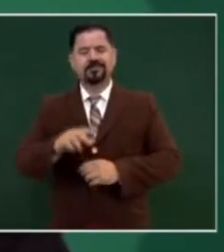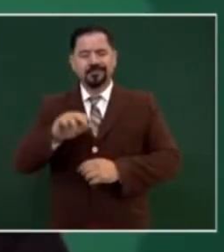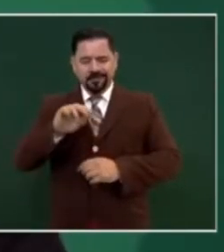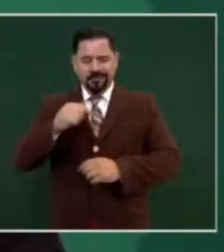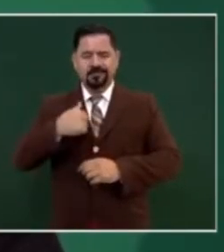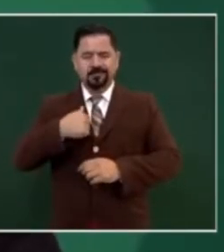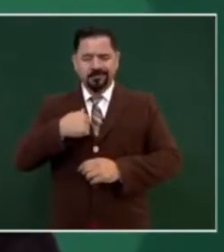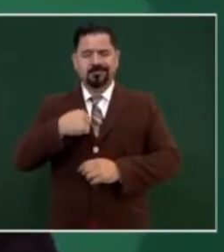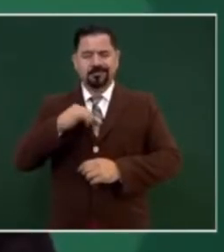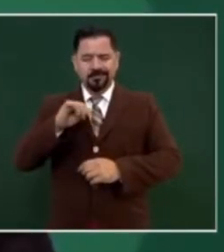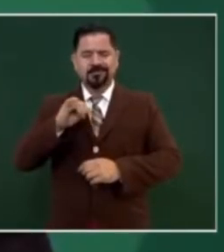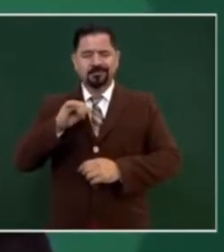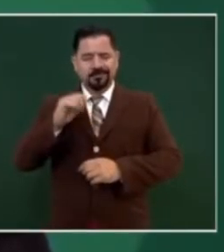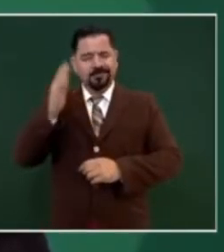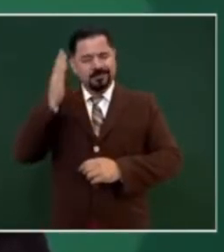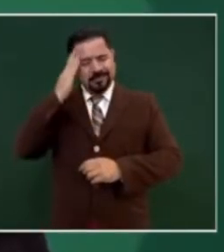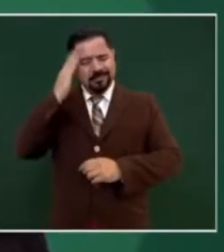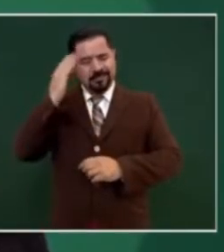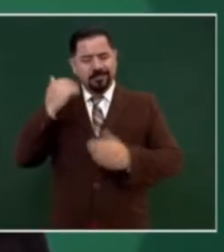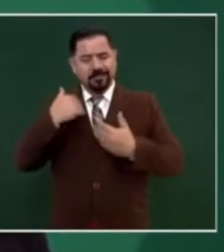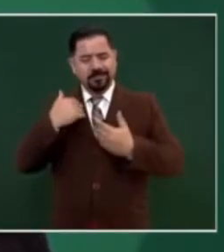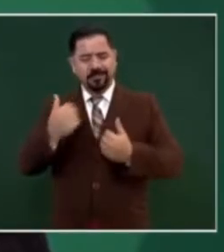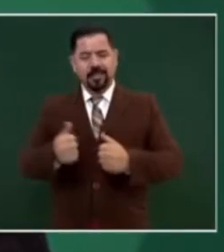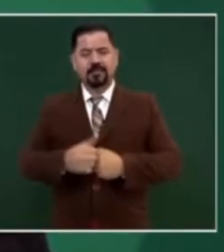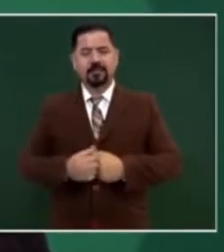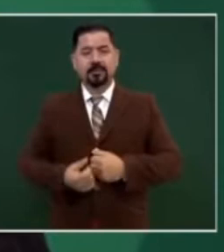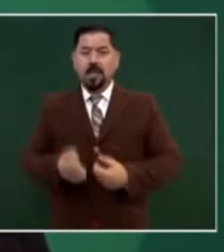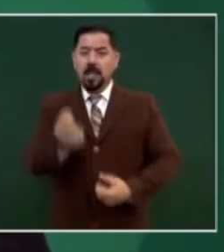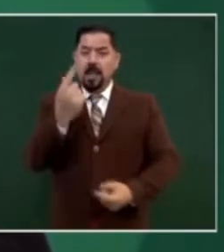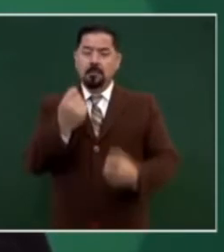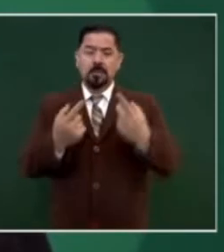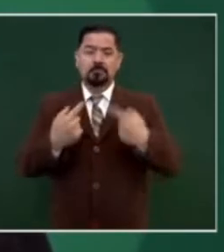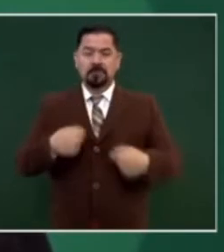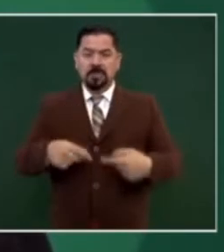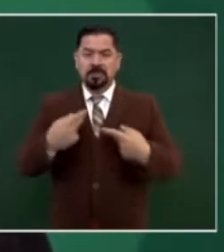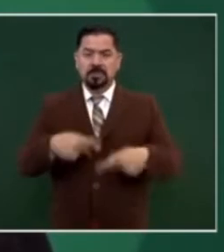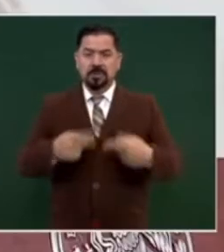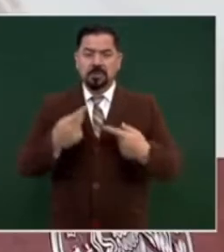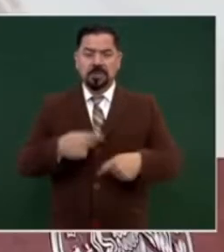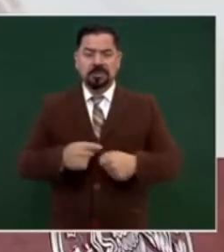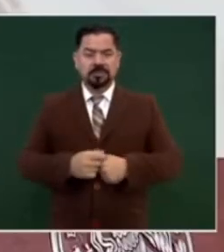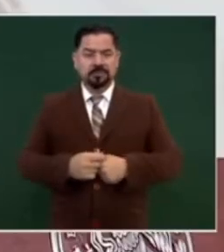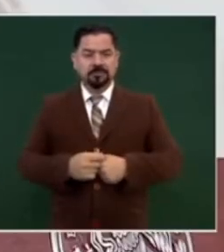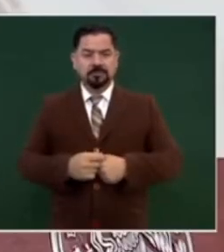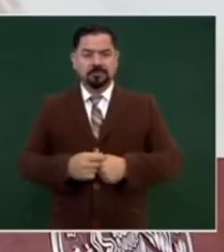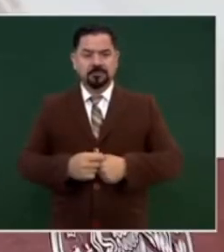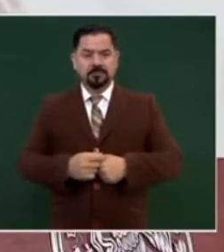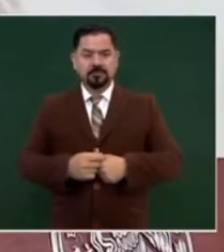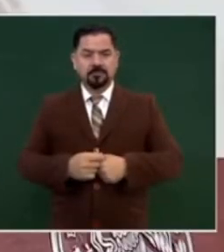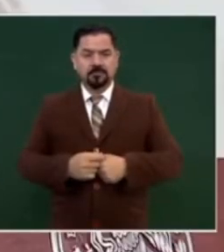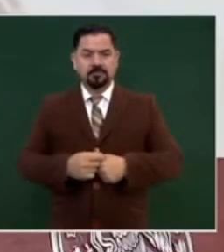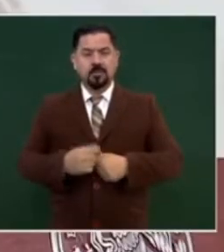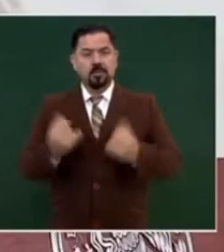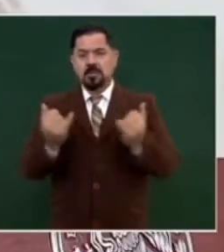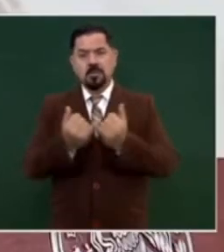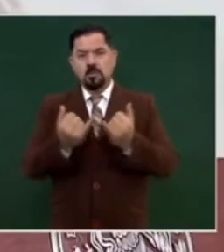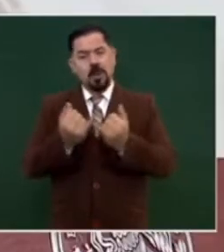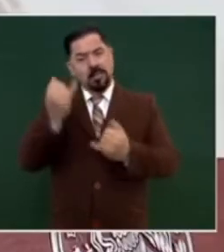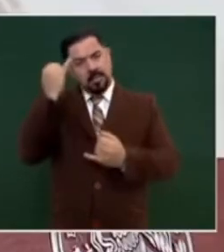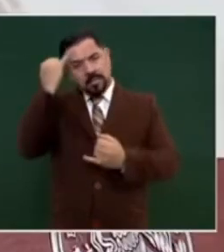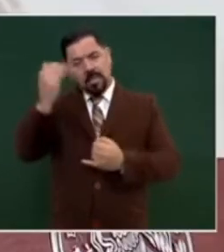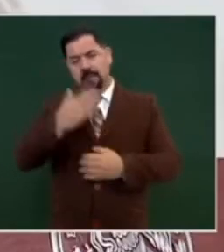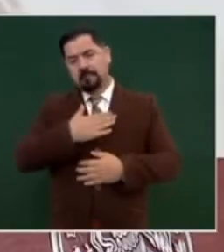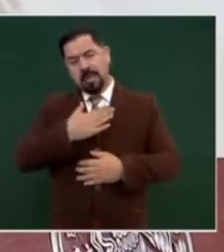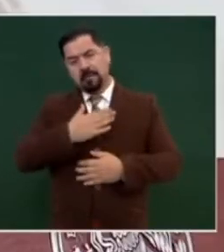hay quienes no comparten este punto de vista porque también